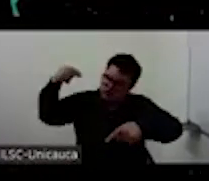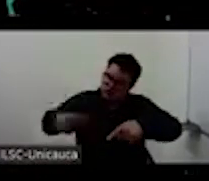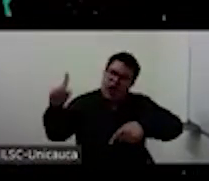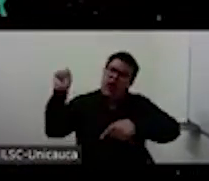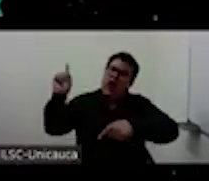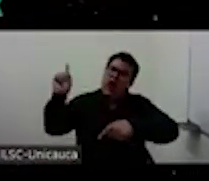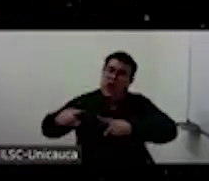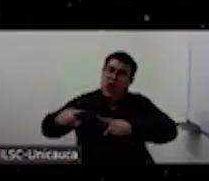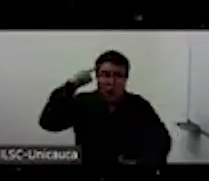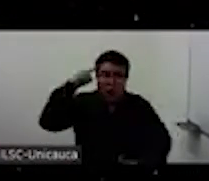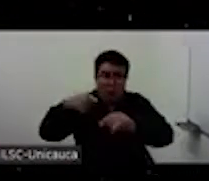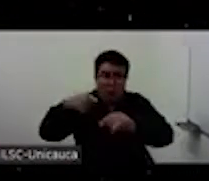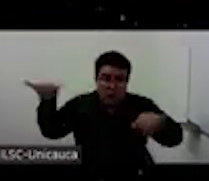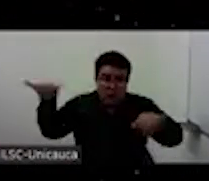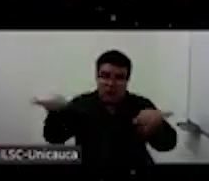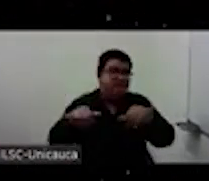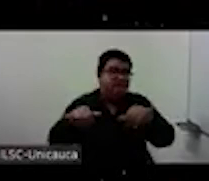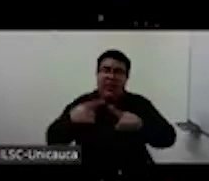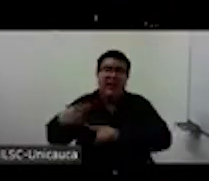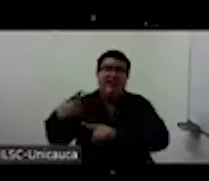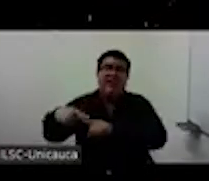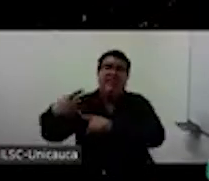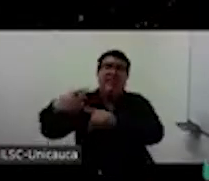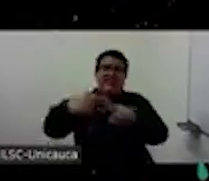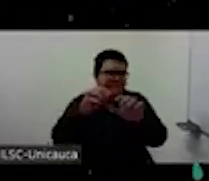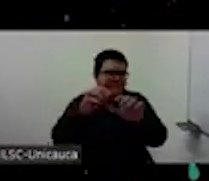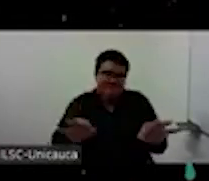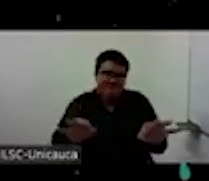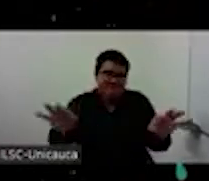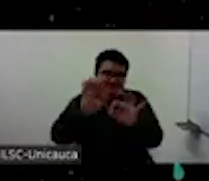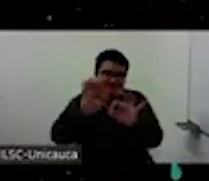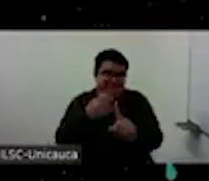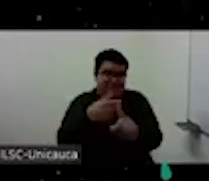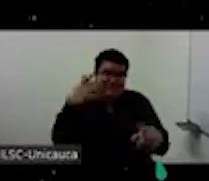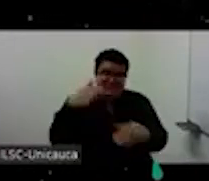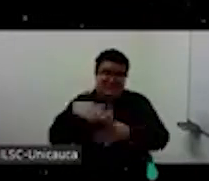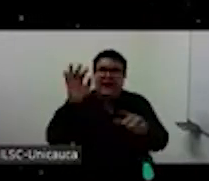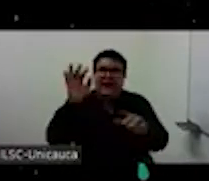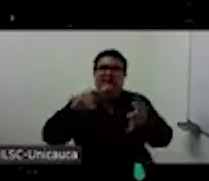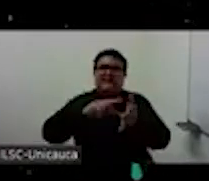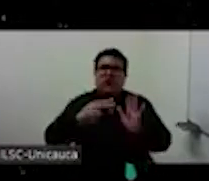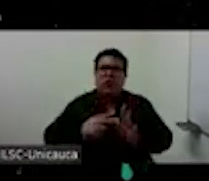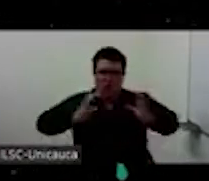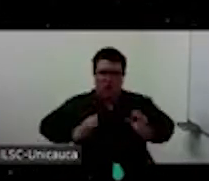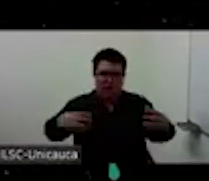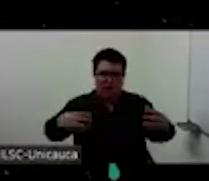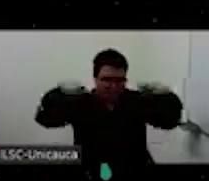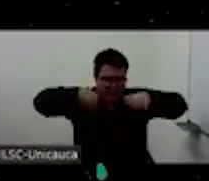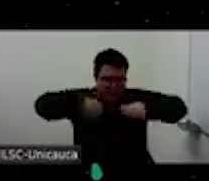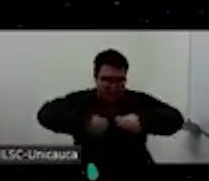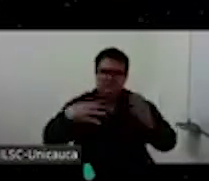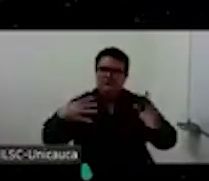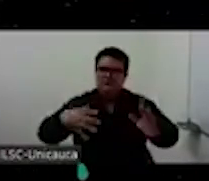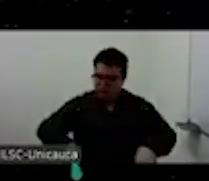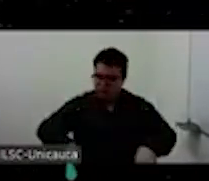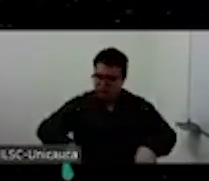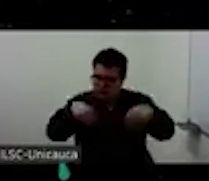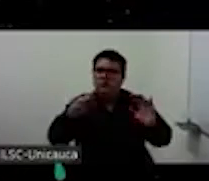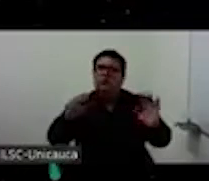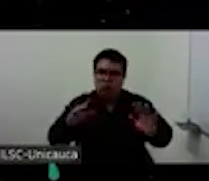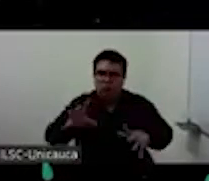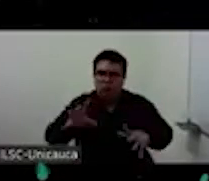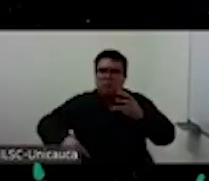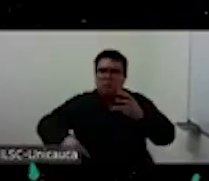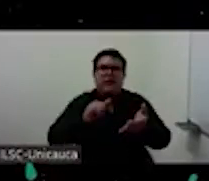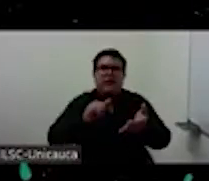objetivos, principalmente y pues el más evidente, que es el de cubrir el cuerpo, hasta también utilizarlo para